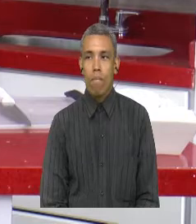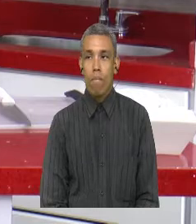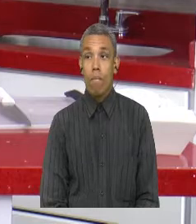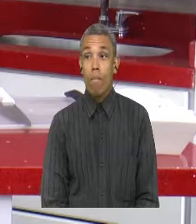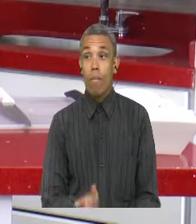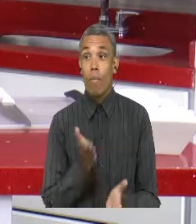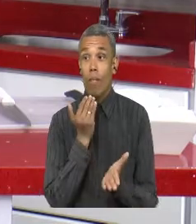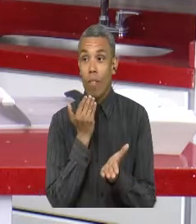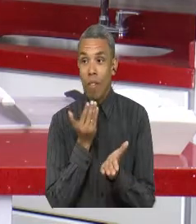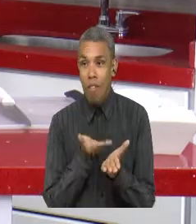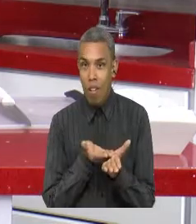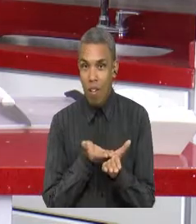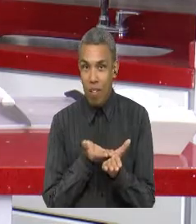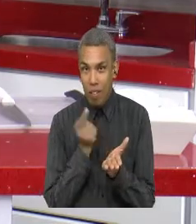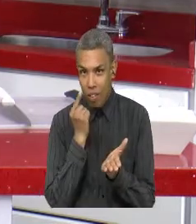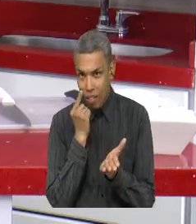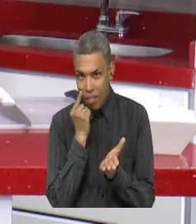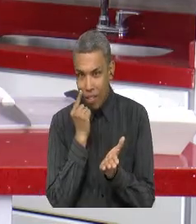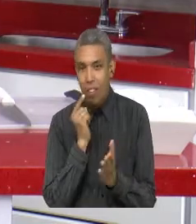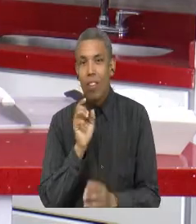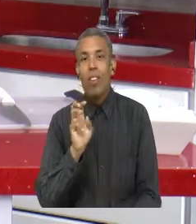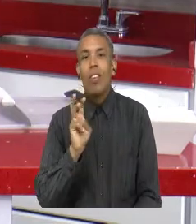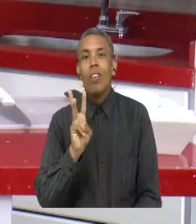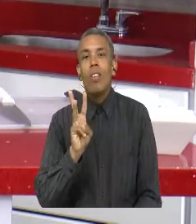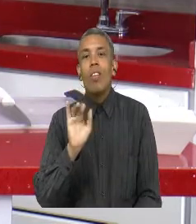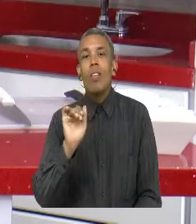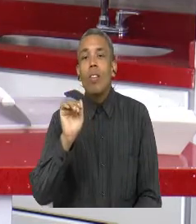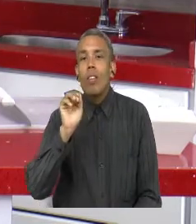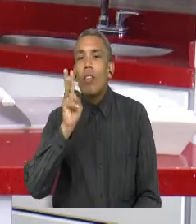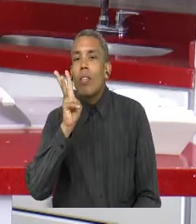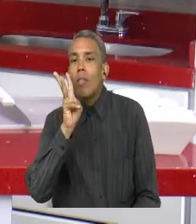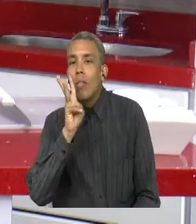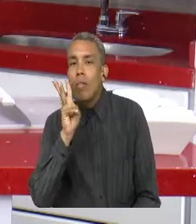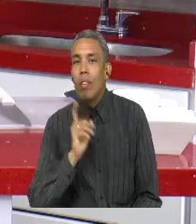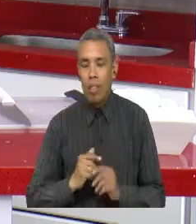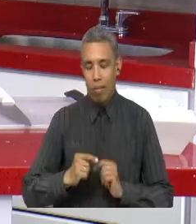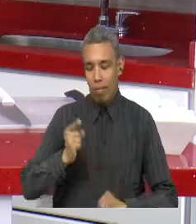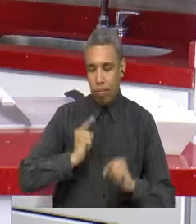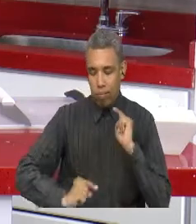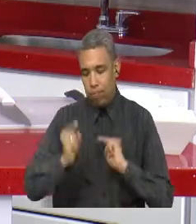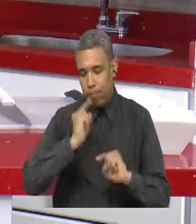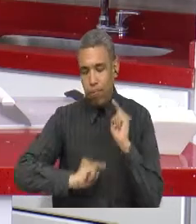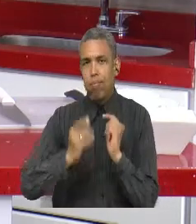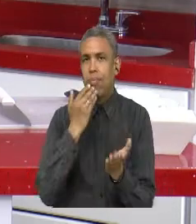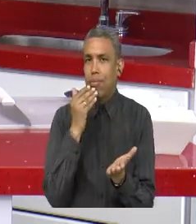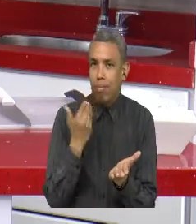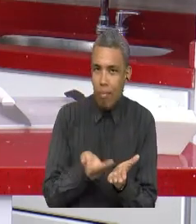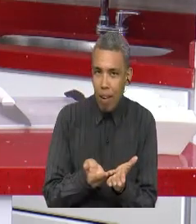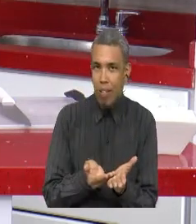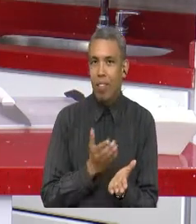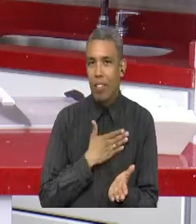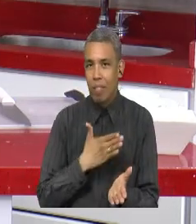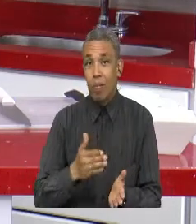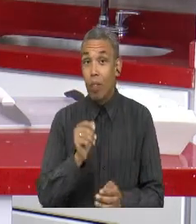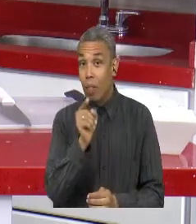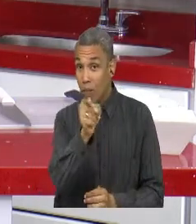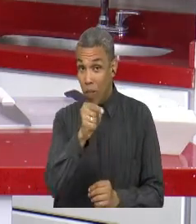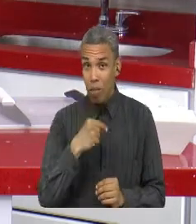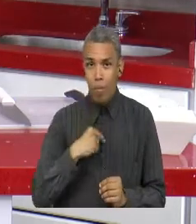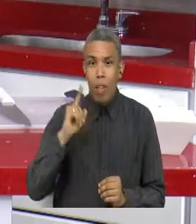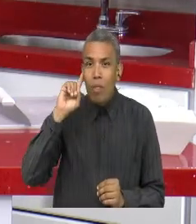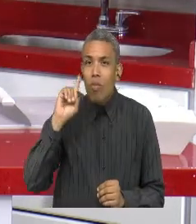hace las veces del lenguaje de señas para las personas que tienen discapacidad auditiva. Así que precisamente para esas mujeres con discapacidad auditiva,